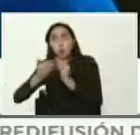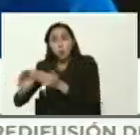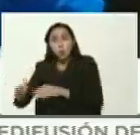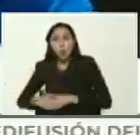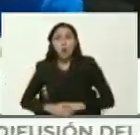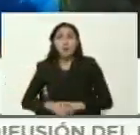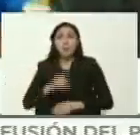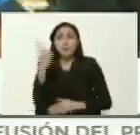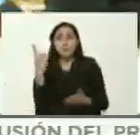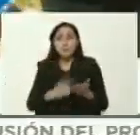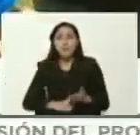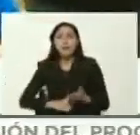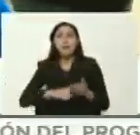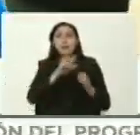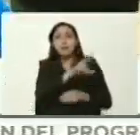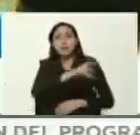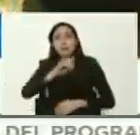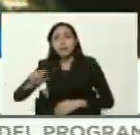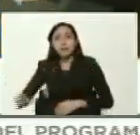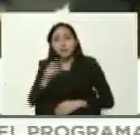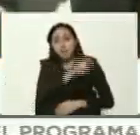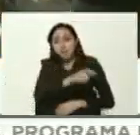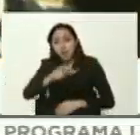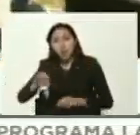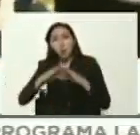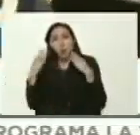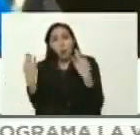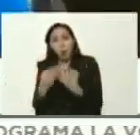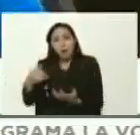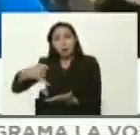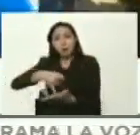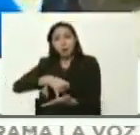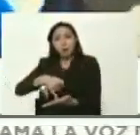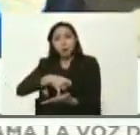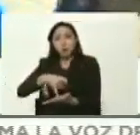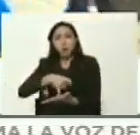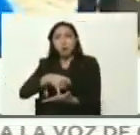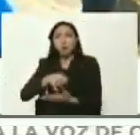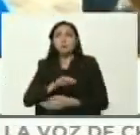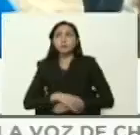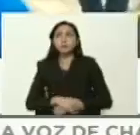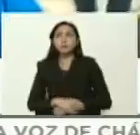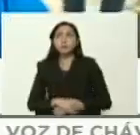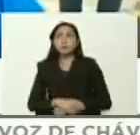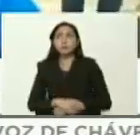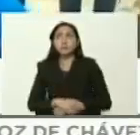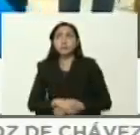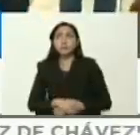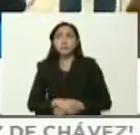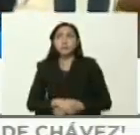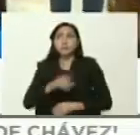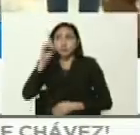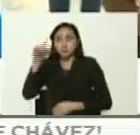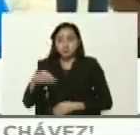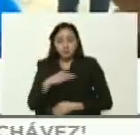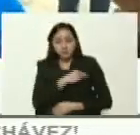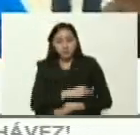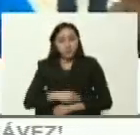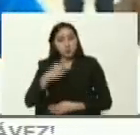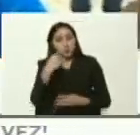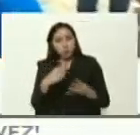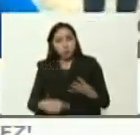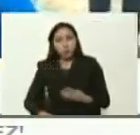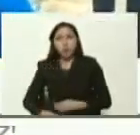de 1.700 familias vulnerables en nuestros sectores. Contamos con las misiones, Misión Barrio